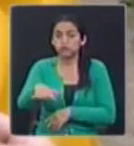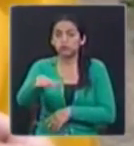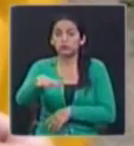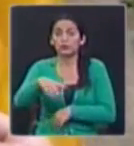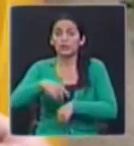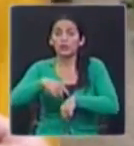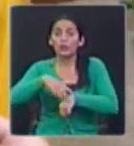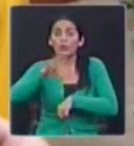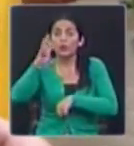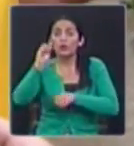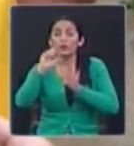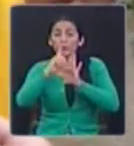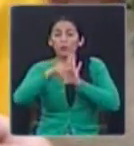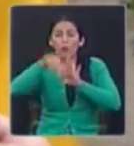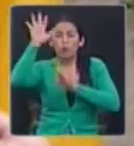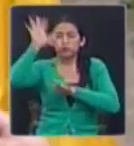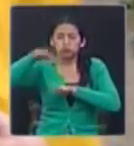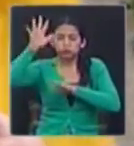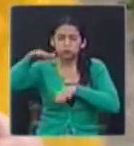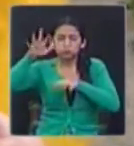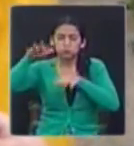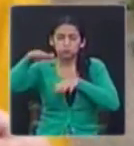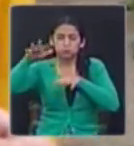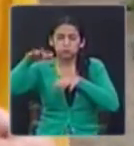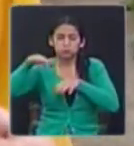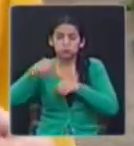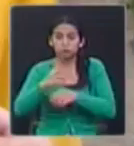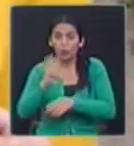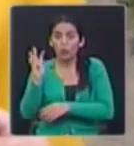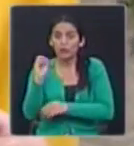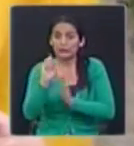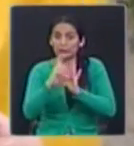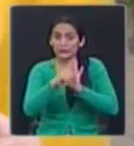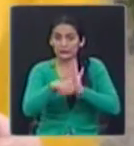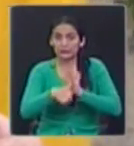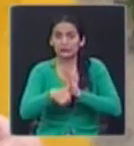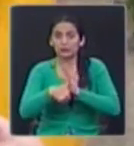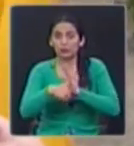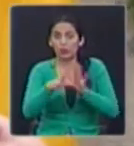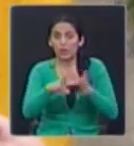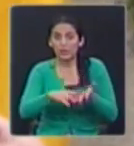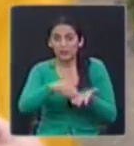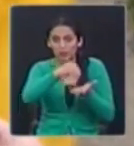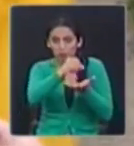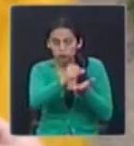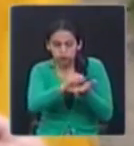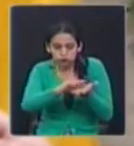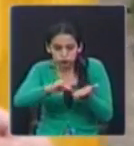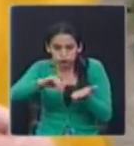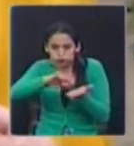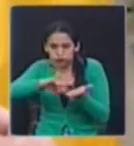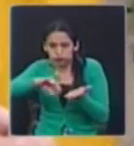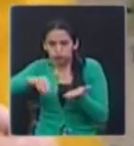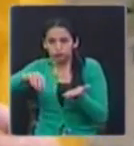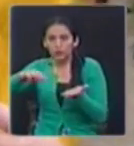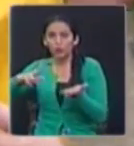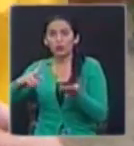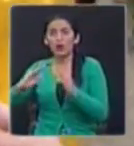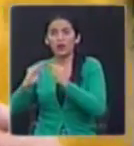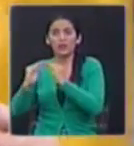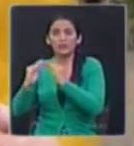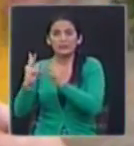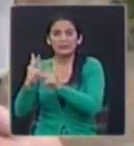minutos de lluvia fuerte. Entonces socavó y se arrestó la cantidad de terreno, como ustedes lo están viendo. Entonces está en riesgo